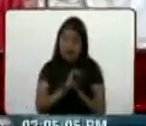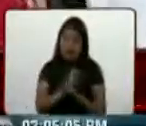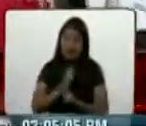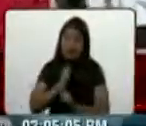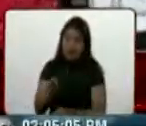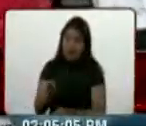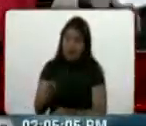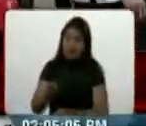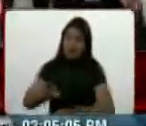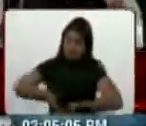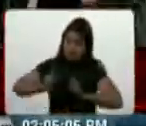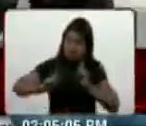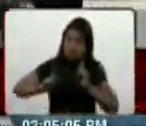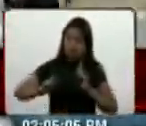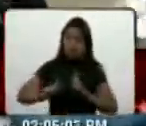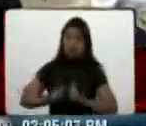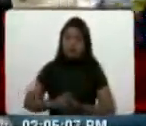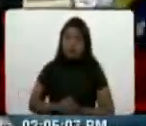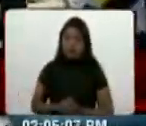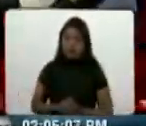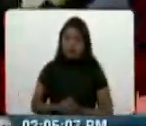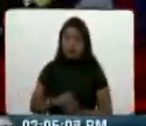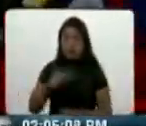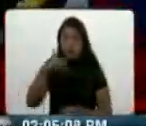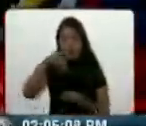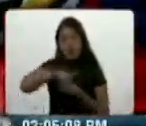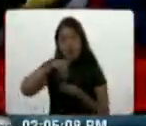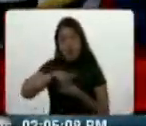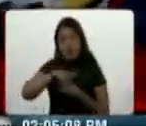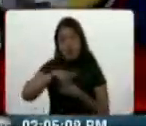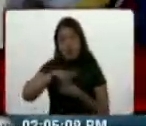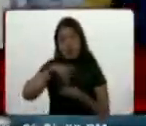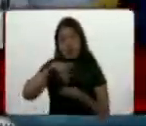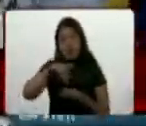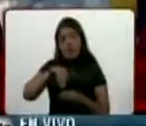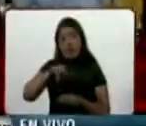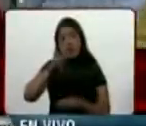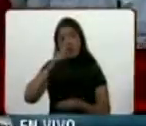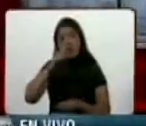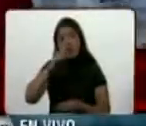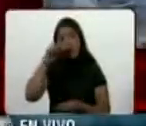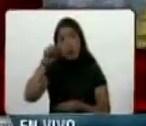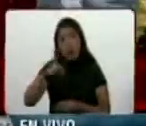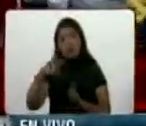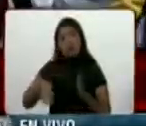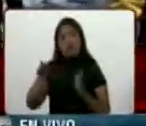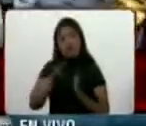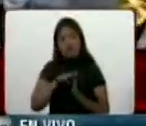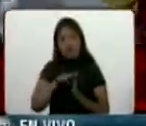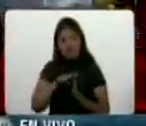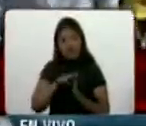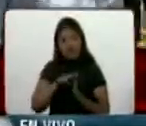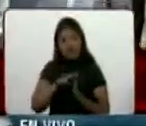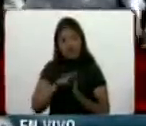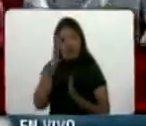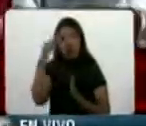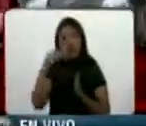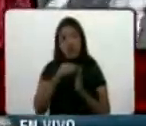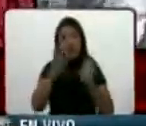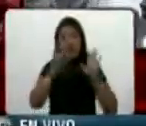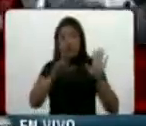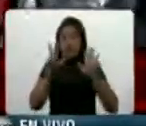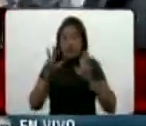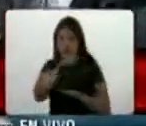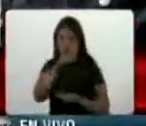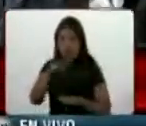justamente para la elección de Nicolás Maduro el día de hoy. Repetimos entonces, 4.088 personas pueden